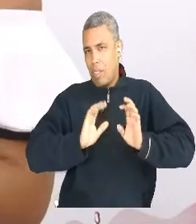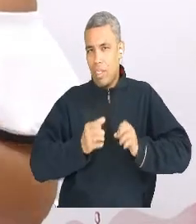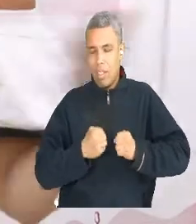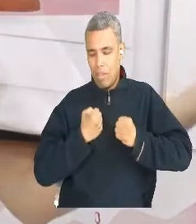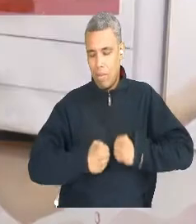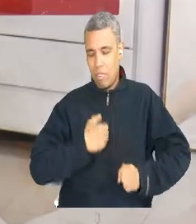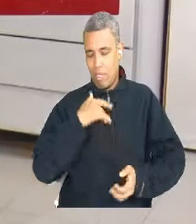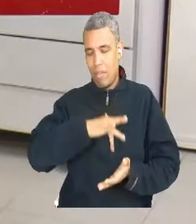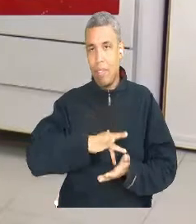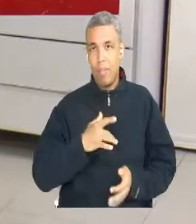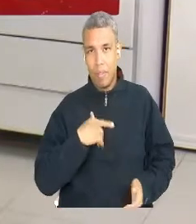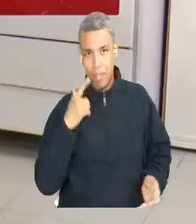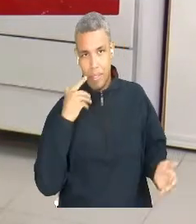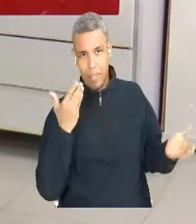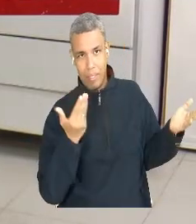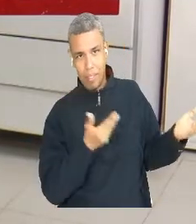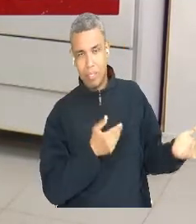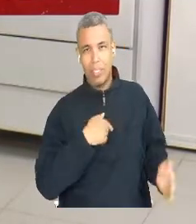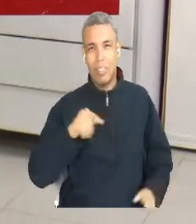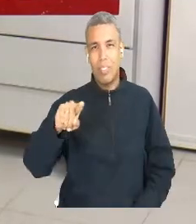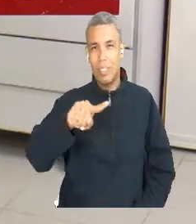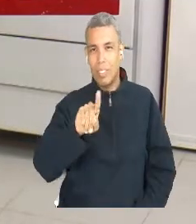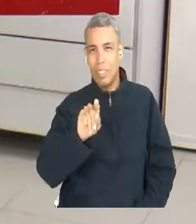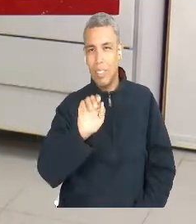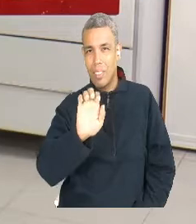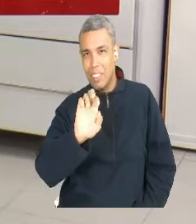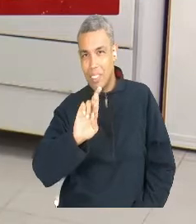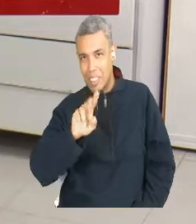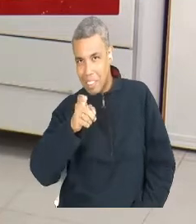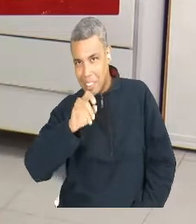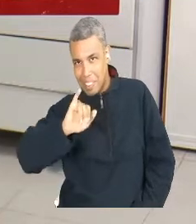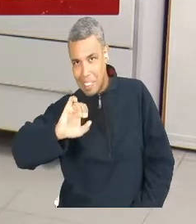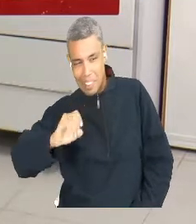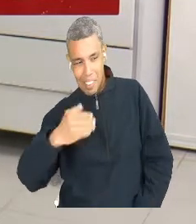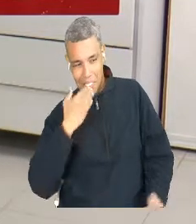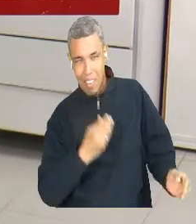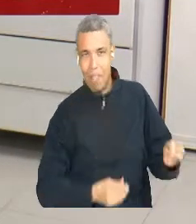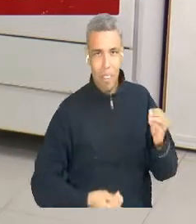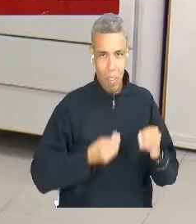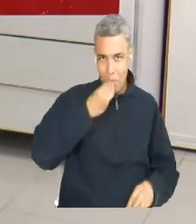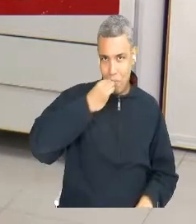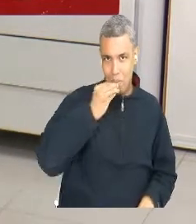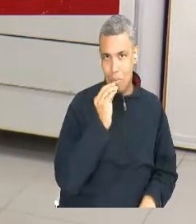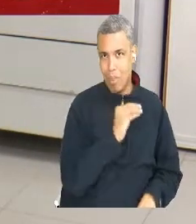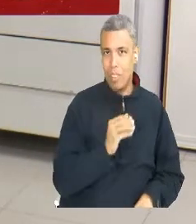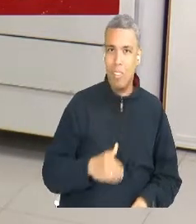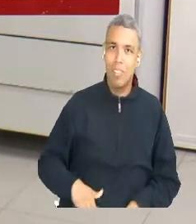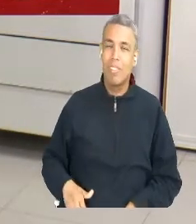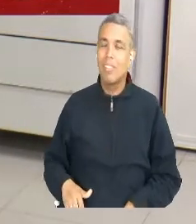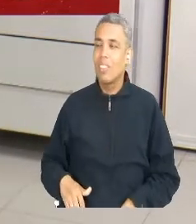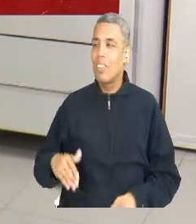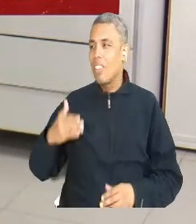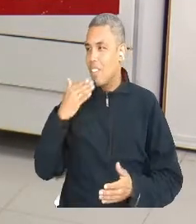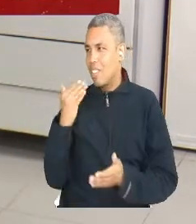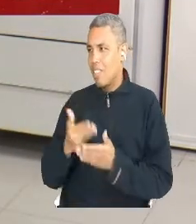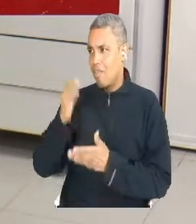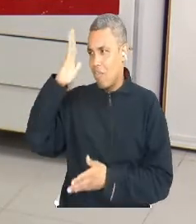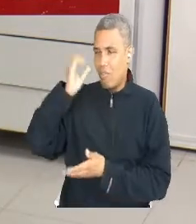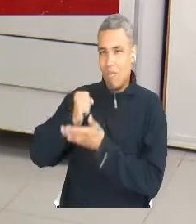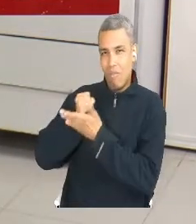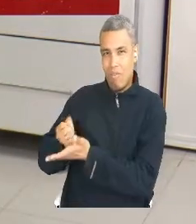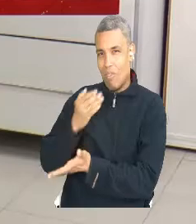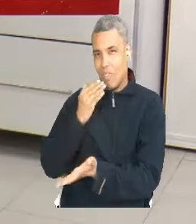Silva, a quien le voy a ir por aquí a darle un pico. Dios la bendiga, Rosy. Pegarle la peste. Buenos días, queridos televidentes. Bien,